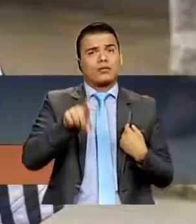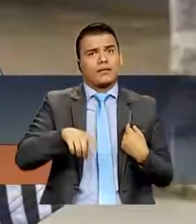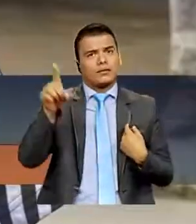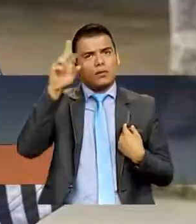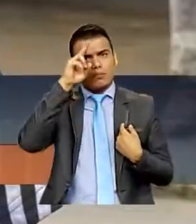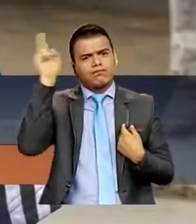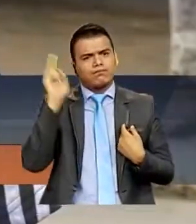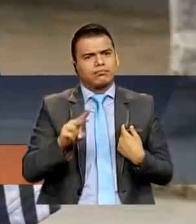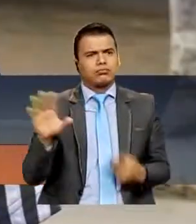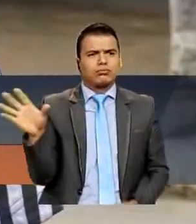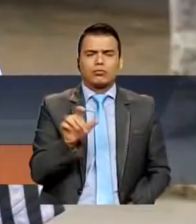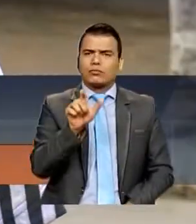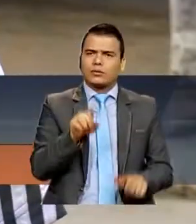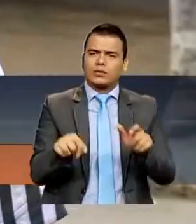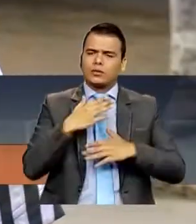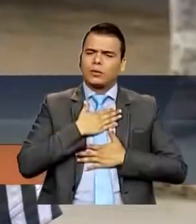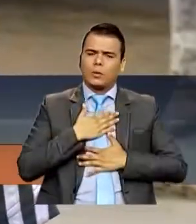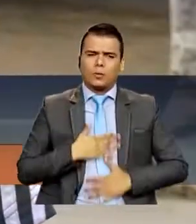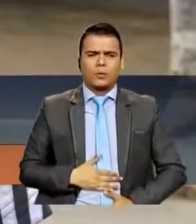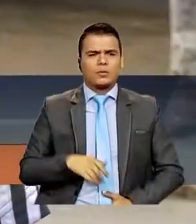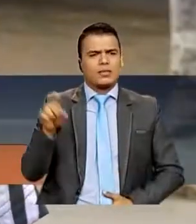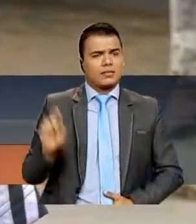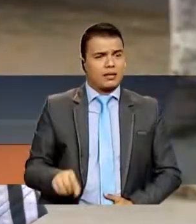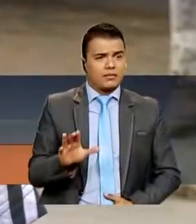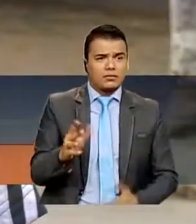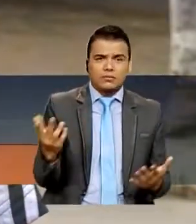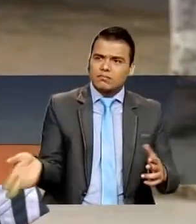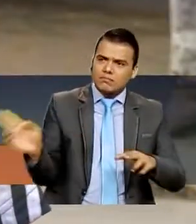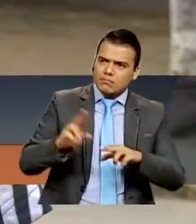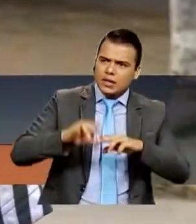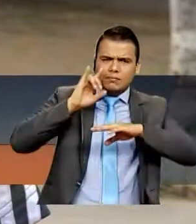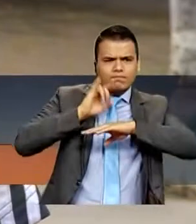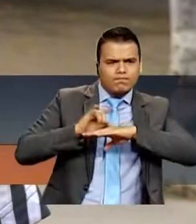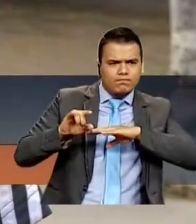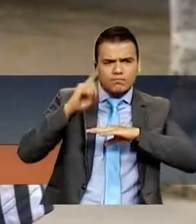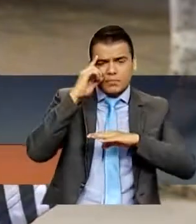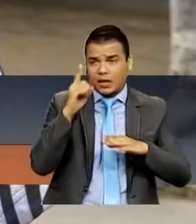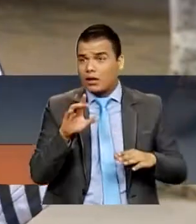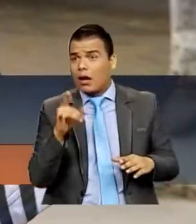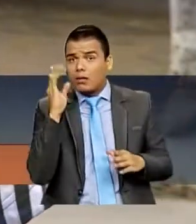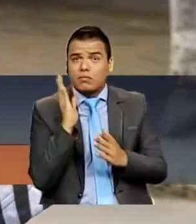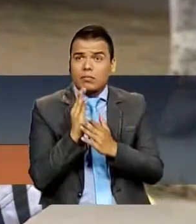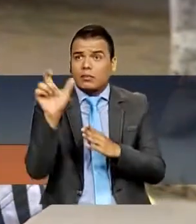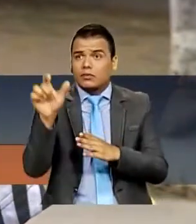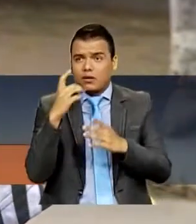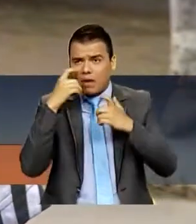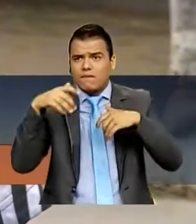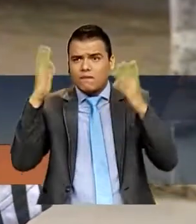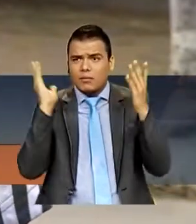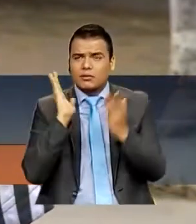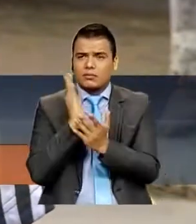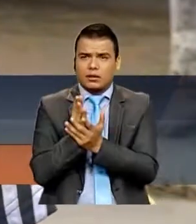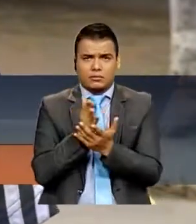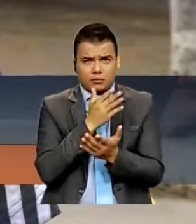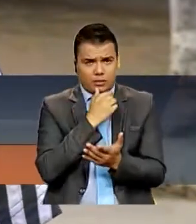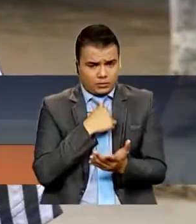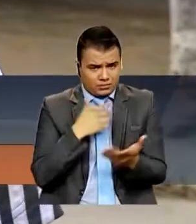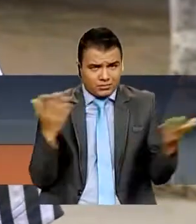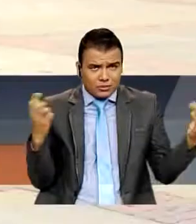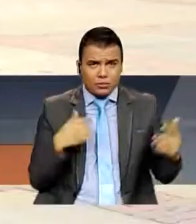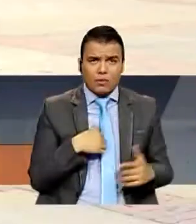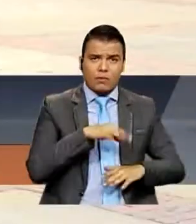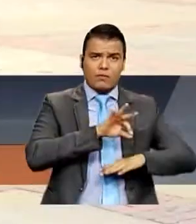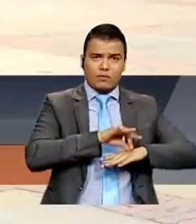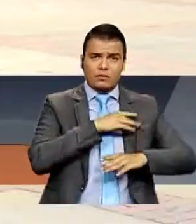solamente pidan el pie de fuerza ni redoblen el pie de seguridad para solamente esos casos, puesto que yo pertenezco a una fundación y de